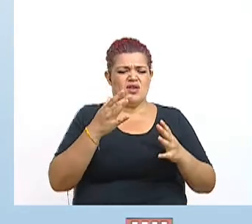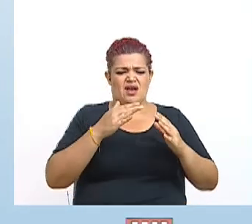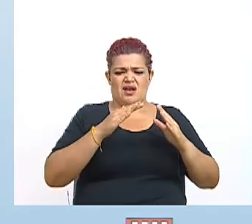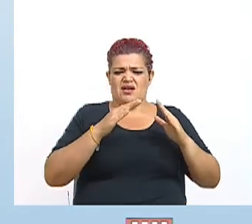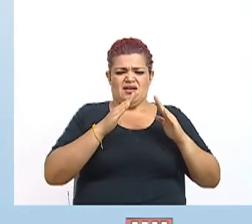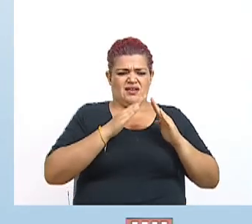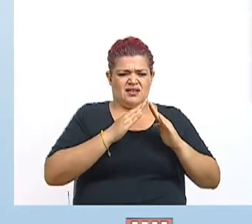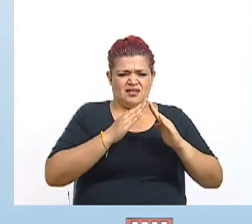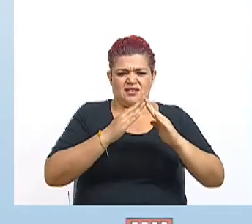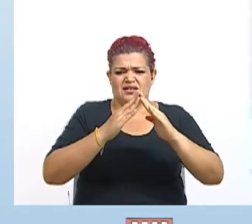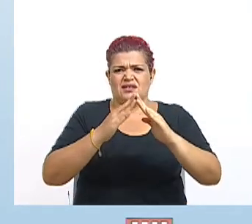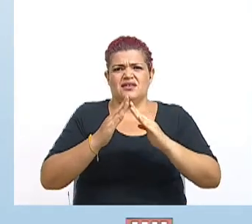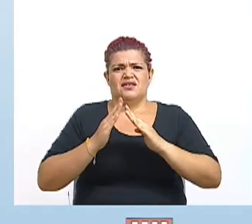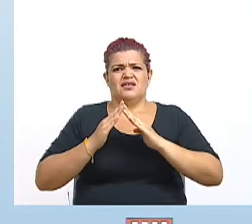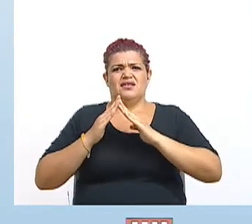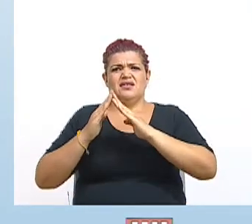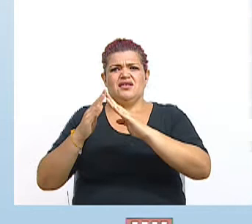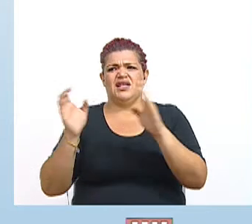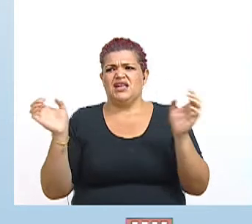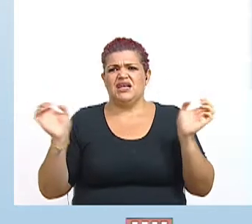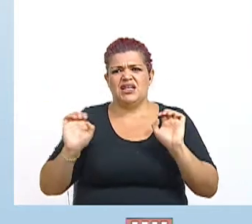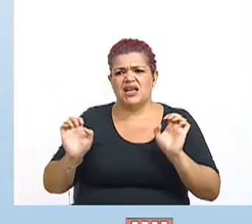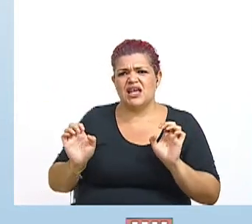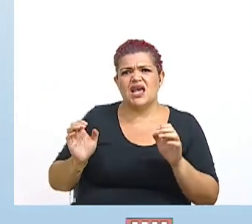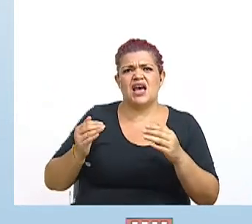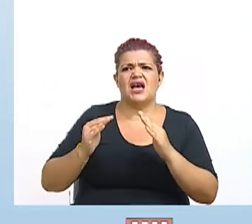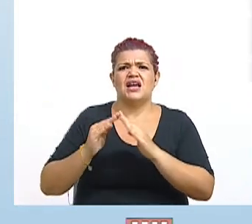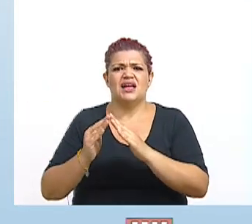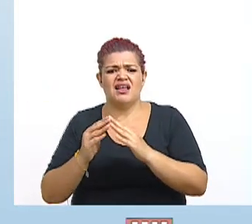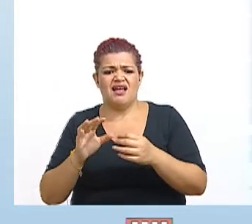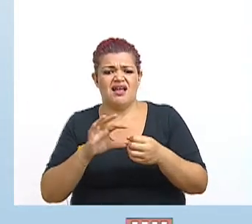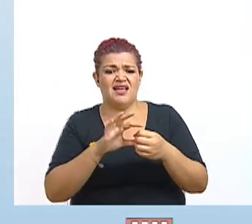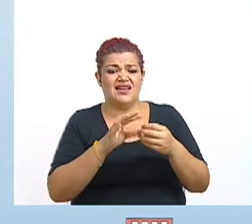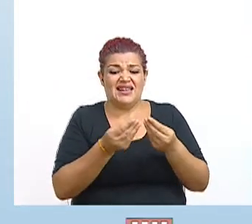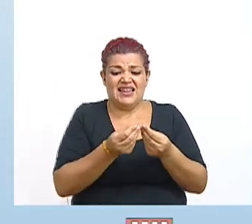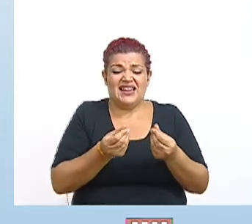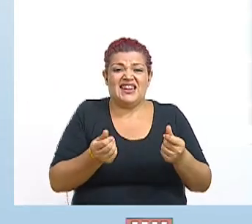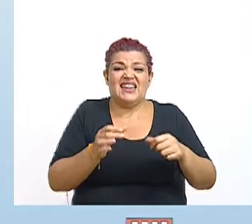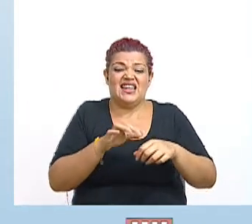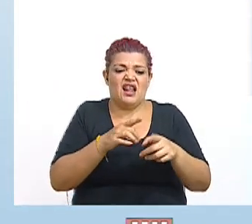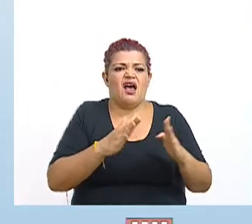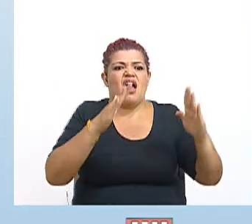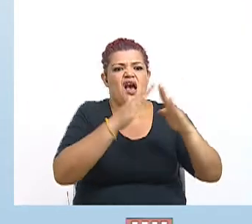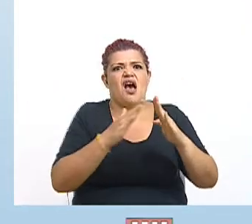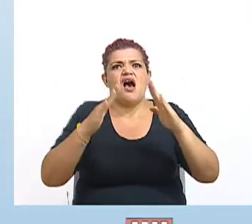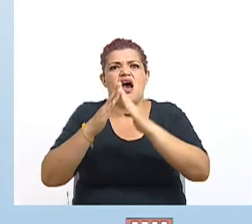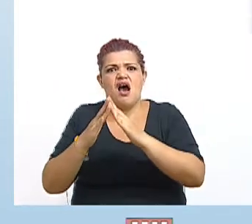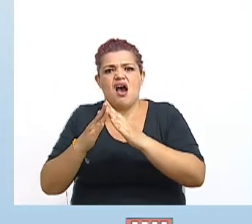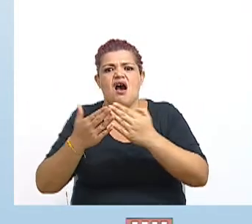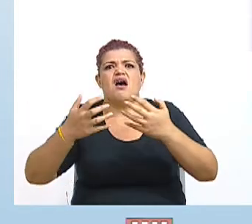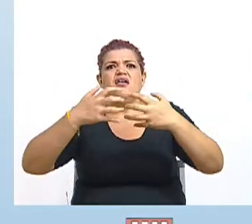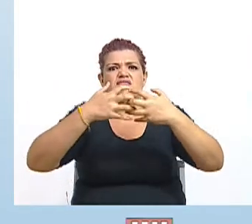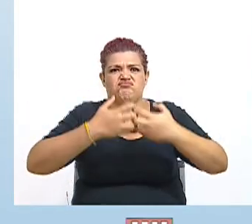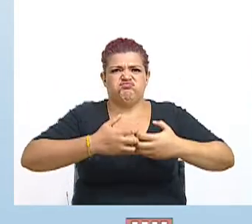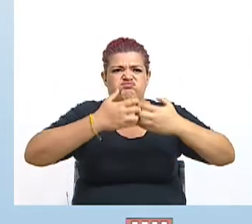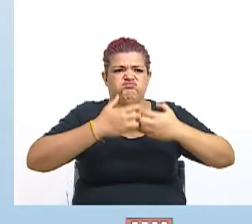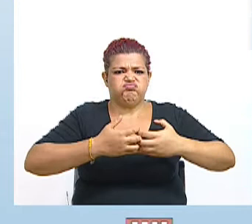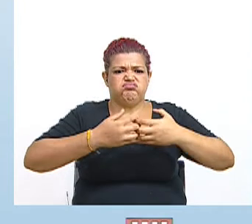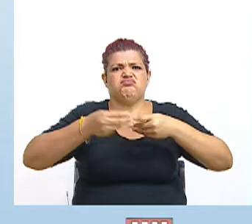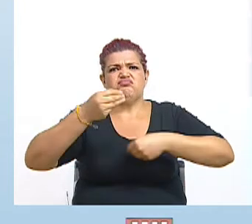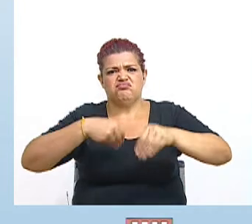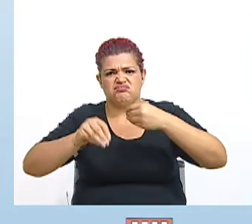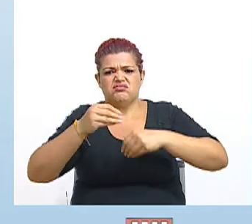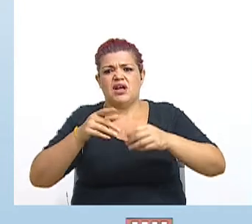sector doméstico, servicio, energía. Terrenos ocupados por las casas, las industrias, el comercio, sitios apropiados para